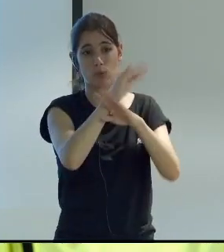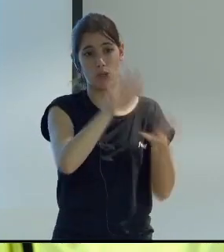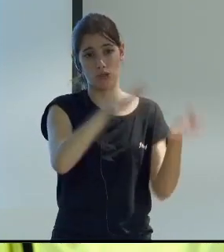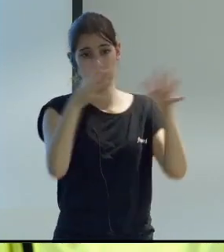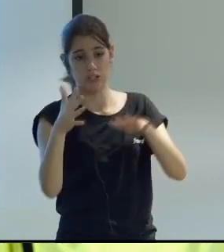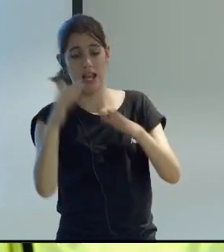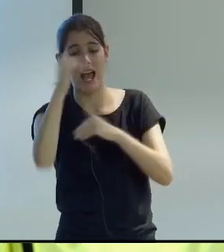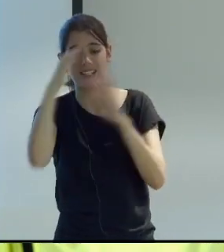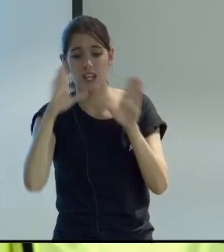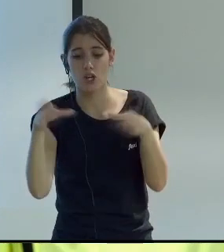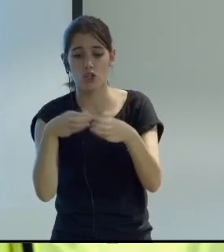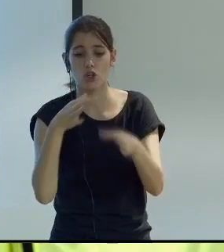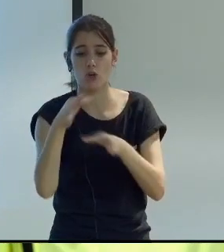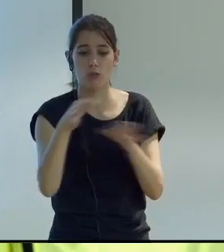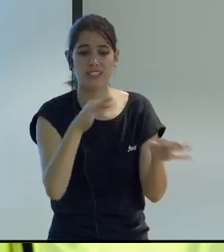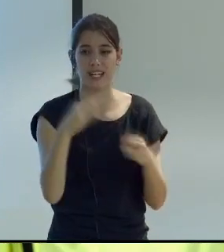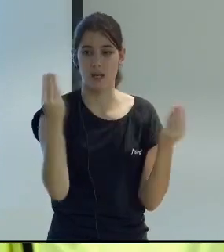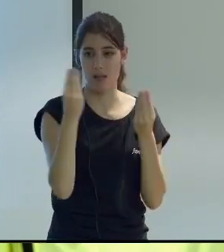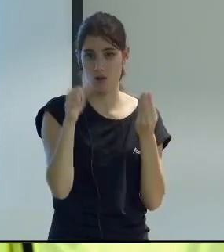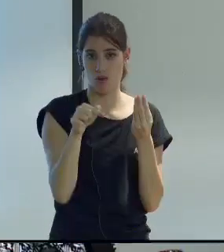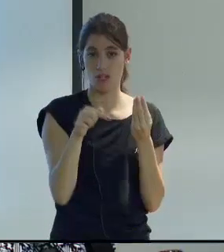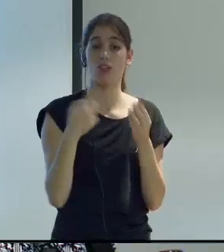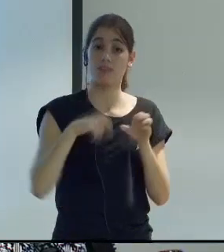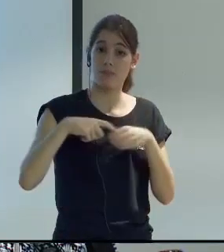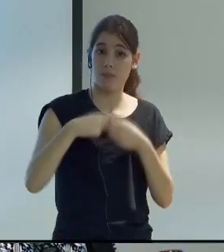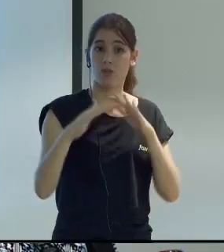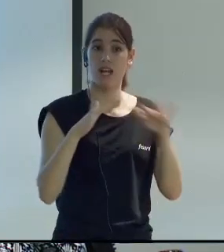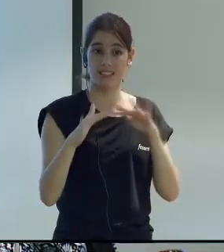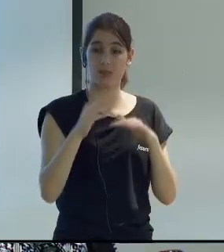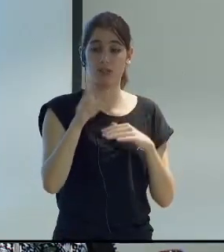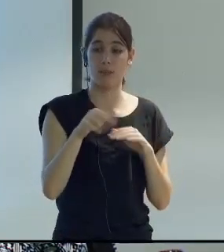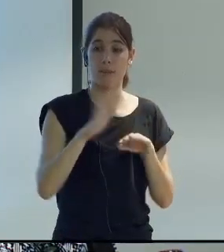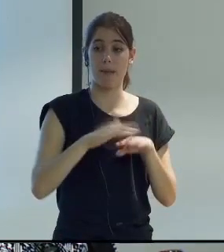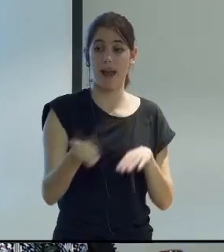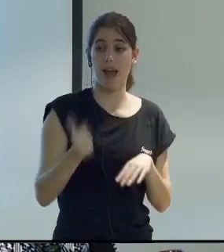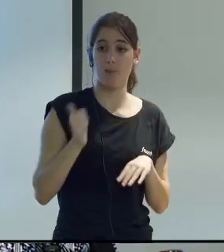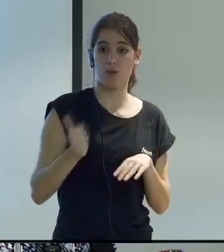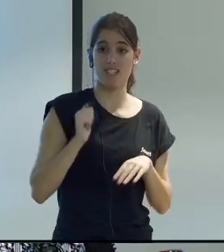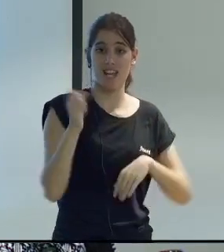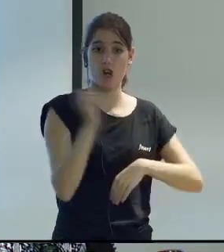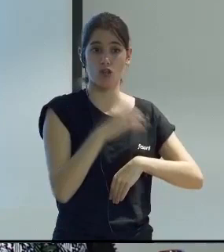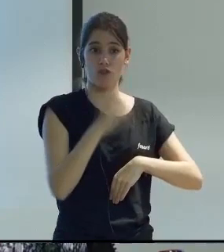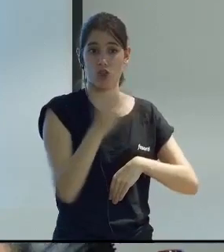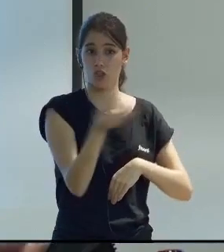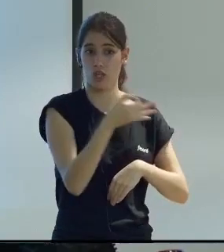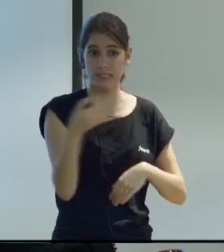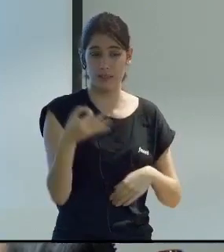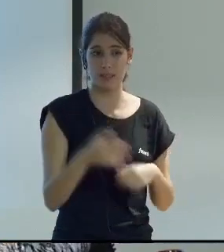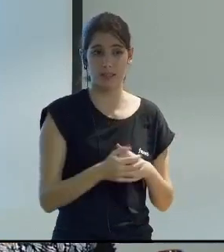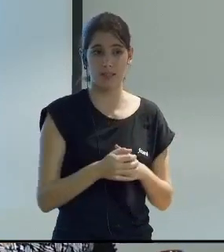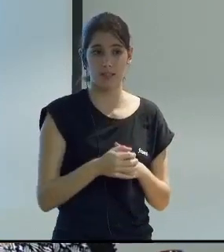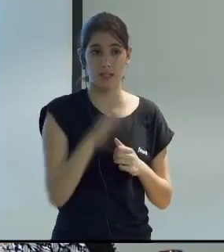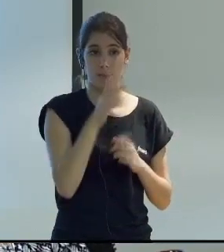atención comunitaria y entonces pueden ser miembros activos para aprovechar estos fondos correctamente,